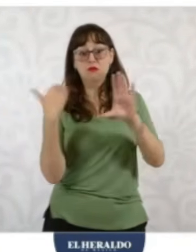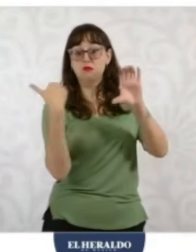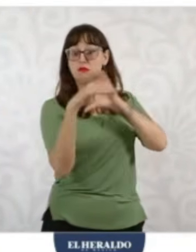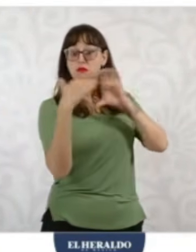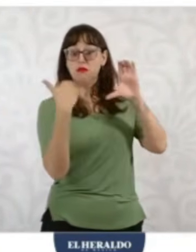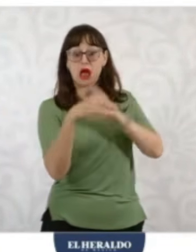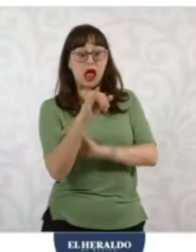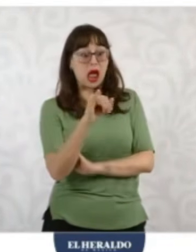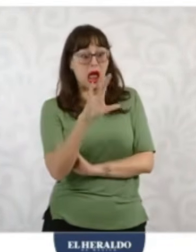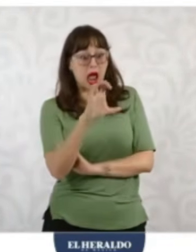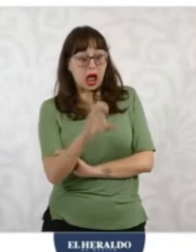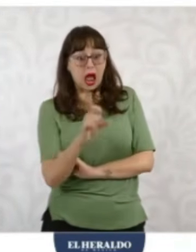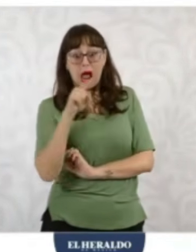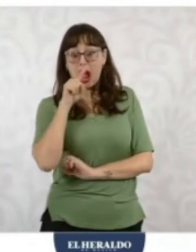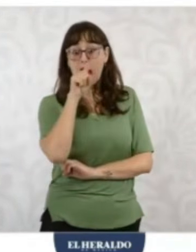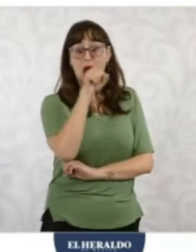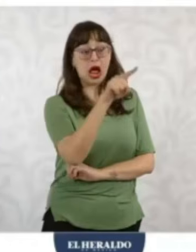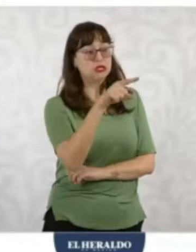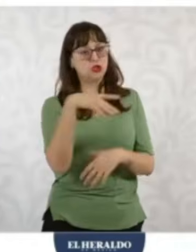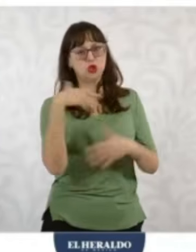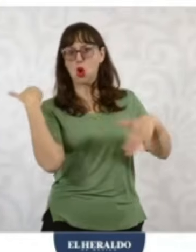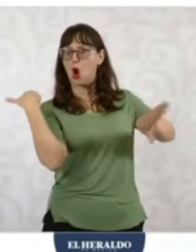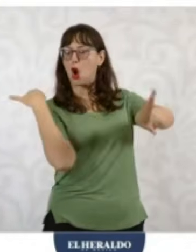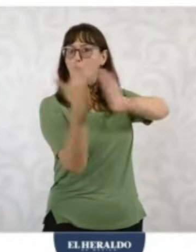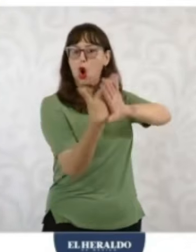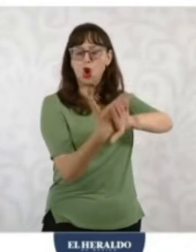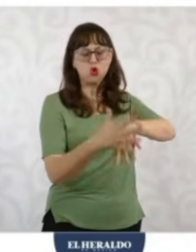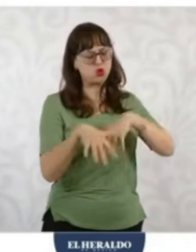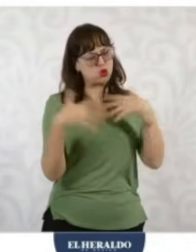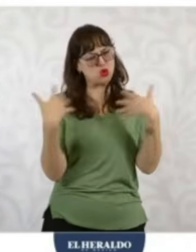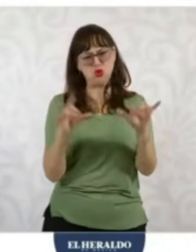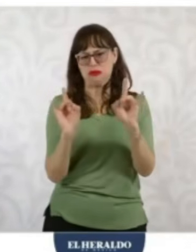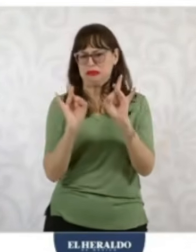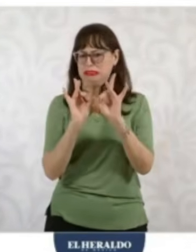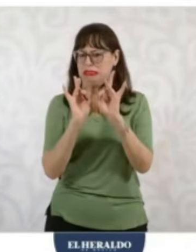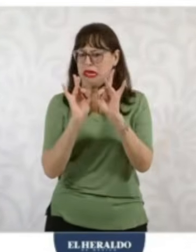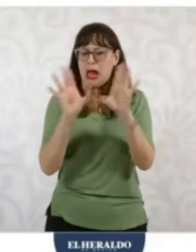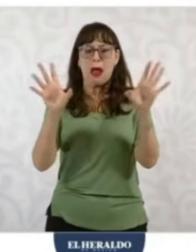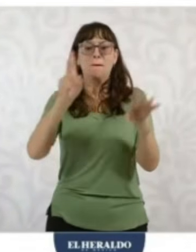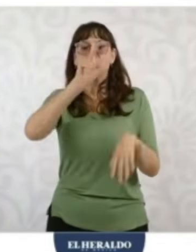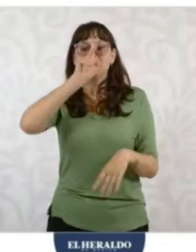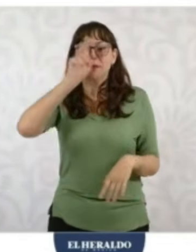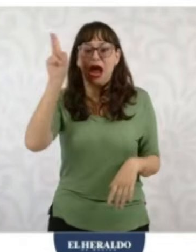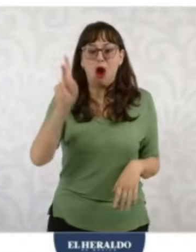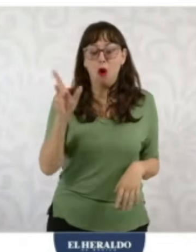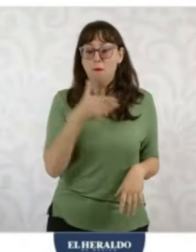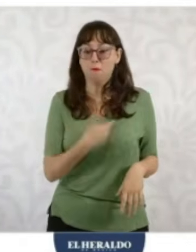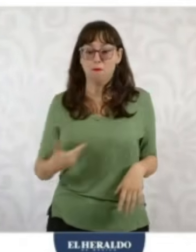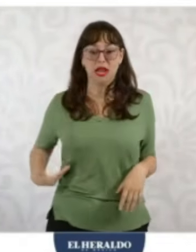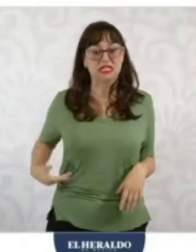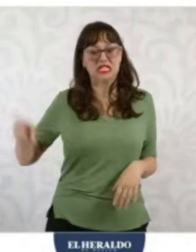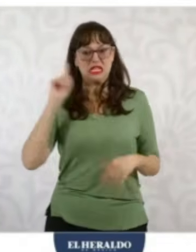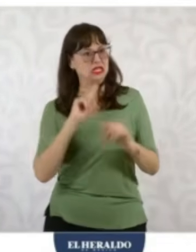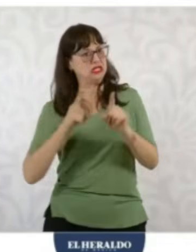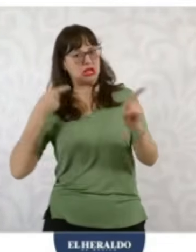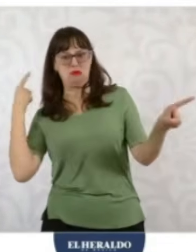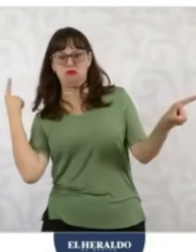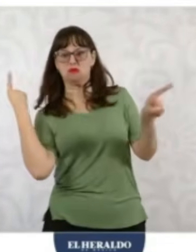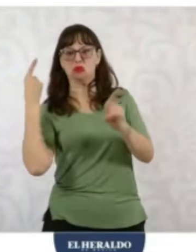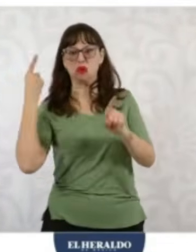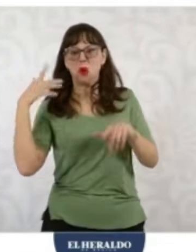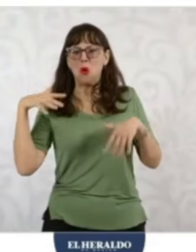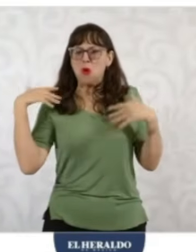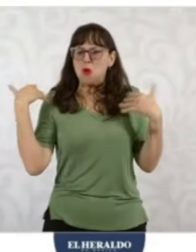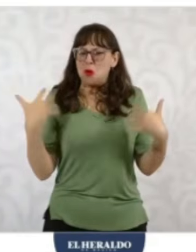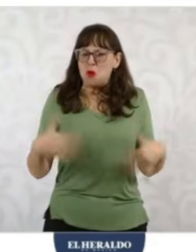le dio una bofetada. En el peor momento de la relación con Estados Unidos, la presidenta Sheinbaum le sigue echando más leña al fuego. ¿Se